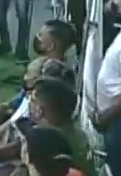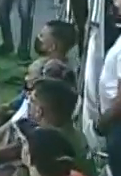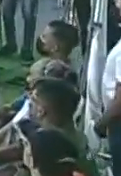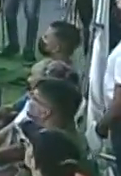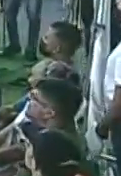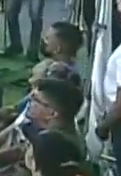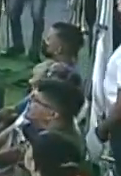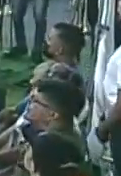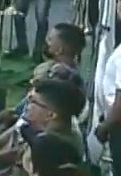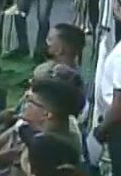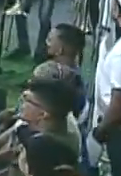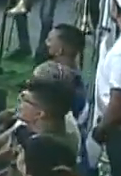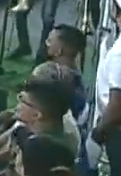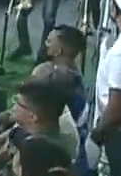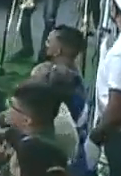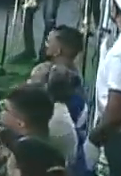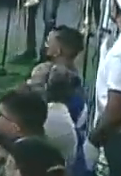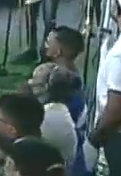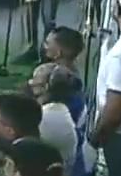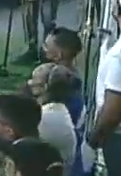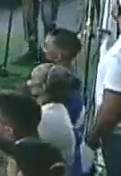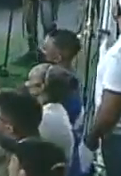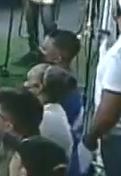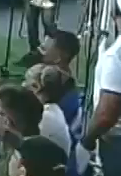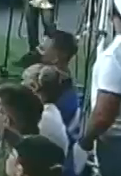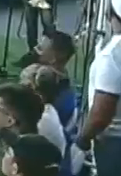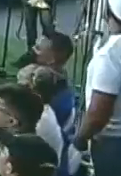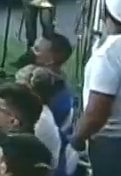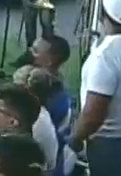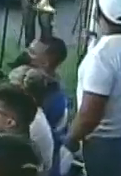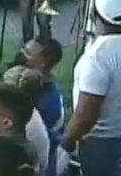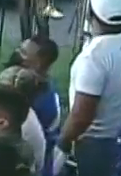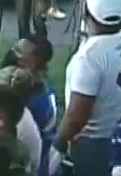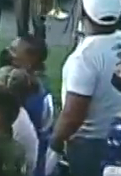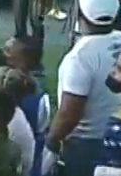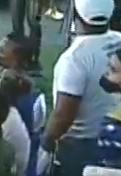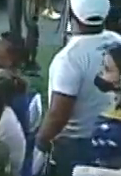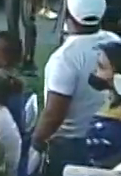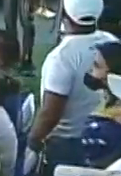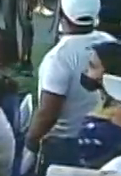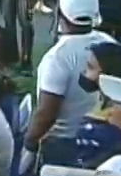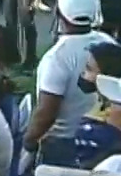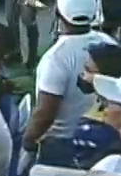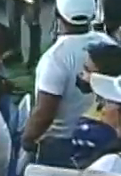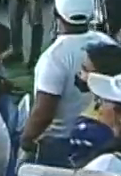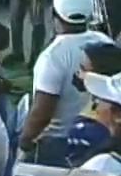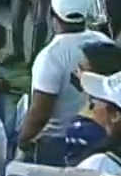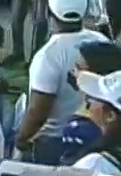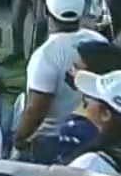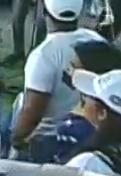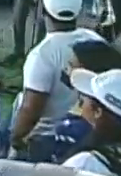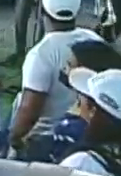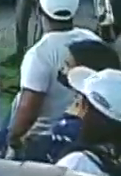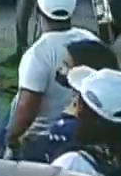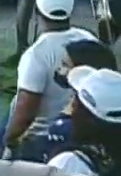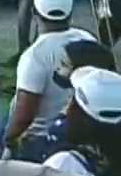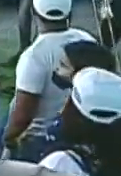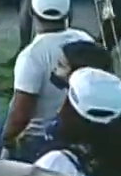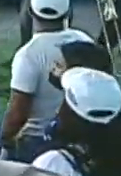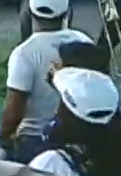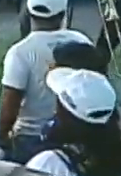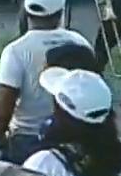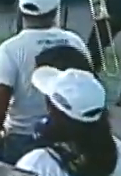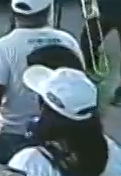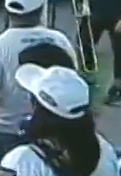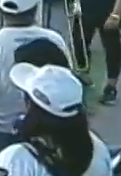ahora, goza la señora. Sí, señores, dicen que soy macumanchero. Y vamos a gozar